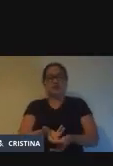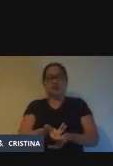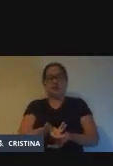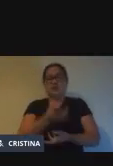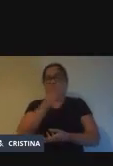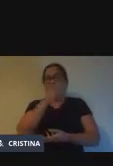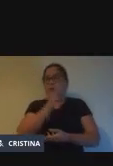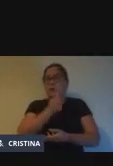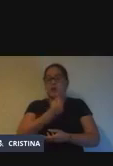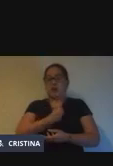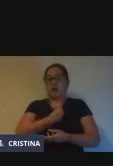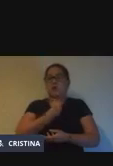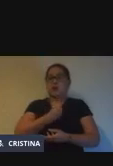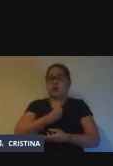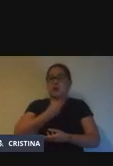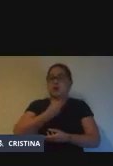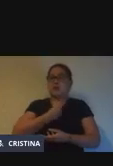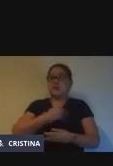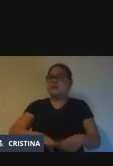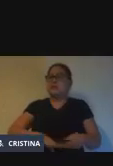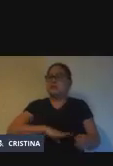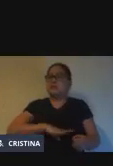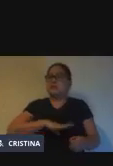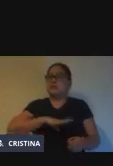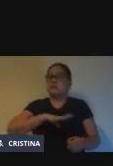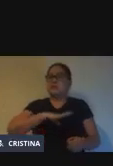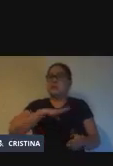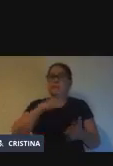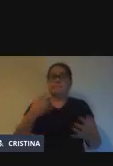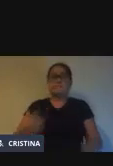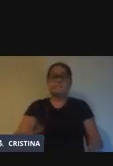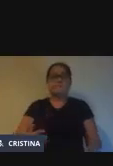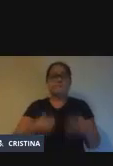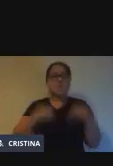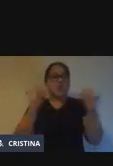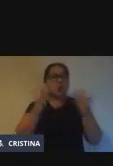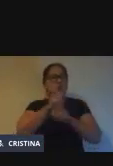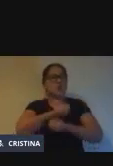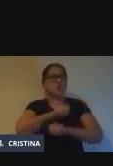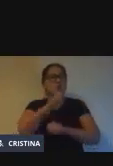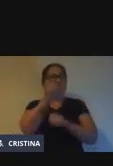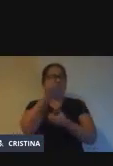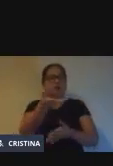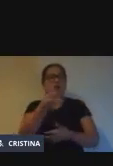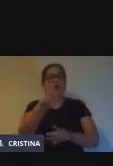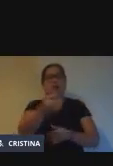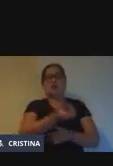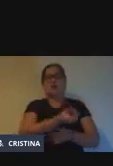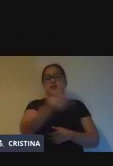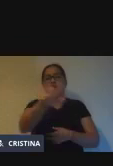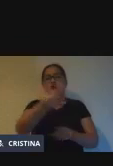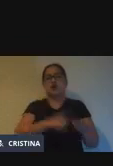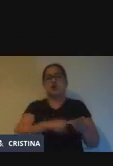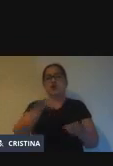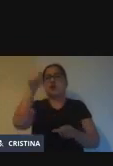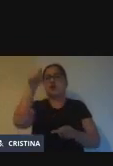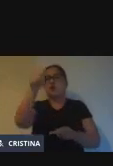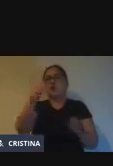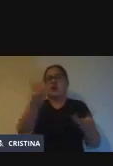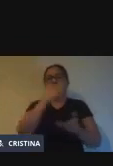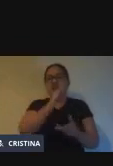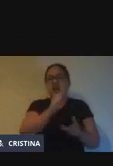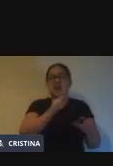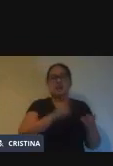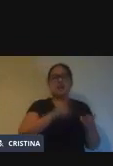escupo, ¿no? Saco mi reactividad emocional. ¡Inútil! ¡Ay, es que todo es que no se hace rápido! Y